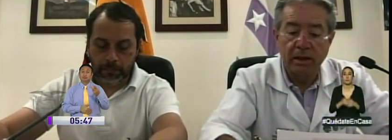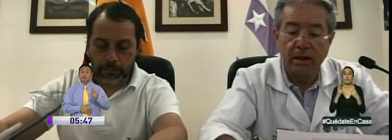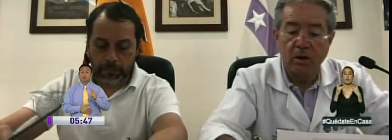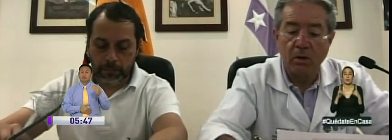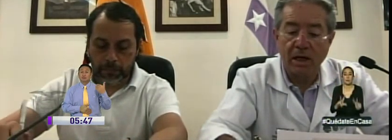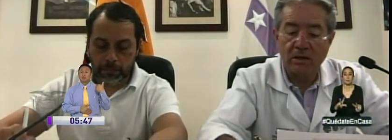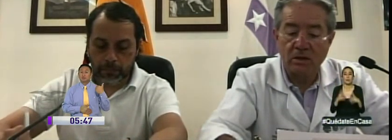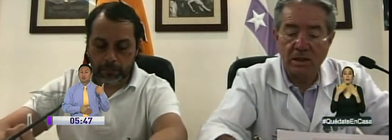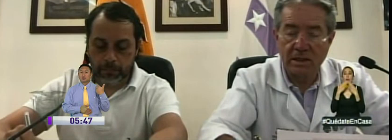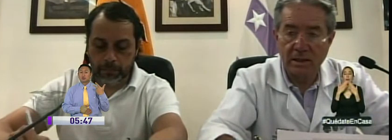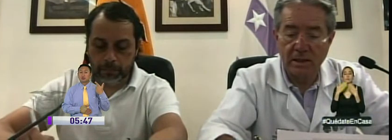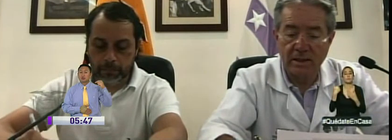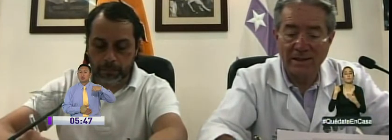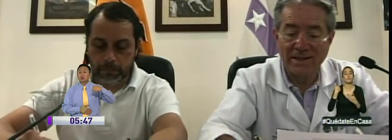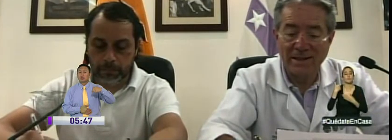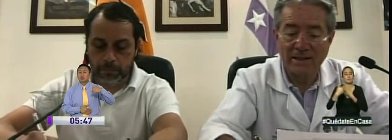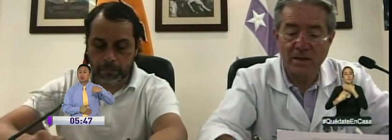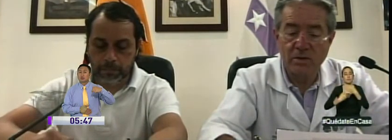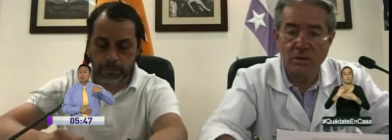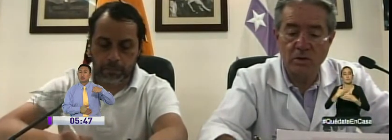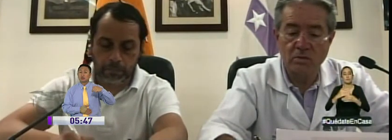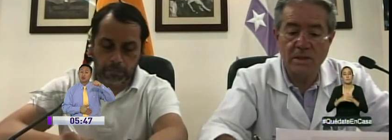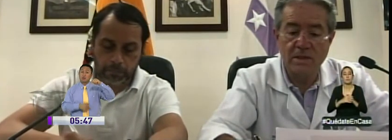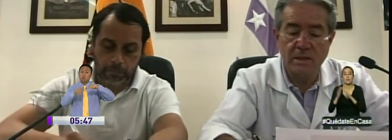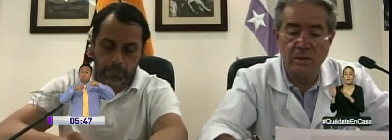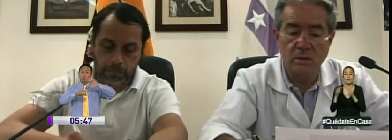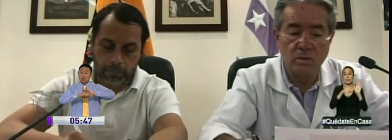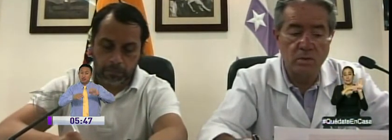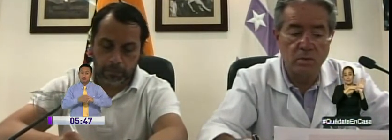tenemos como casos descartados